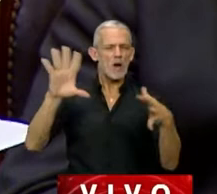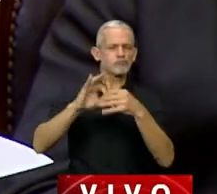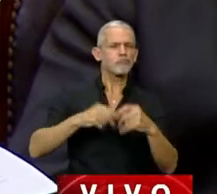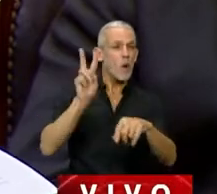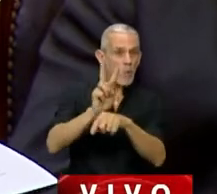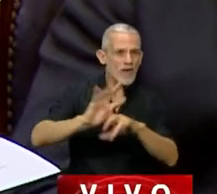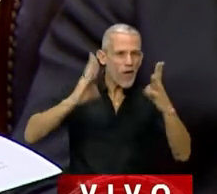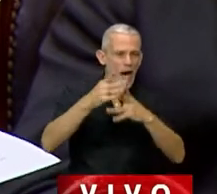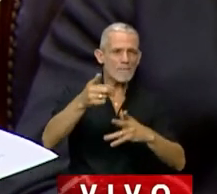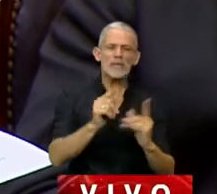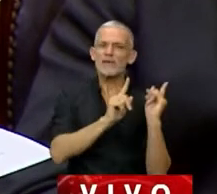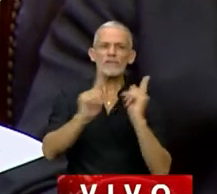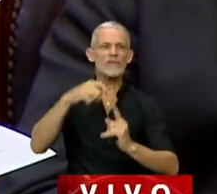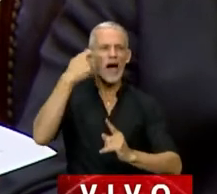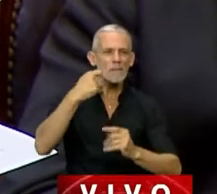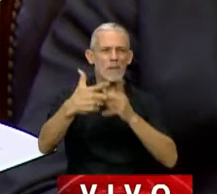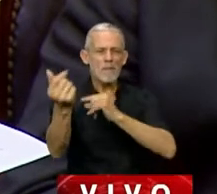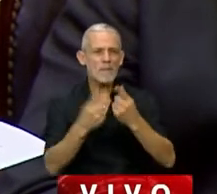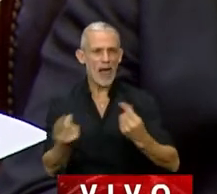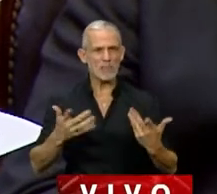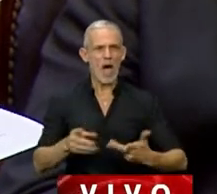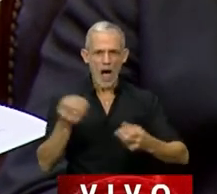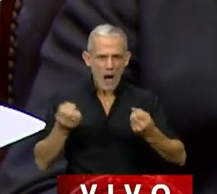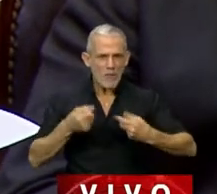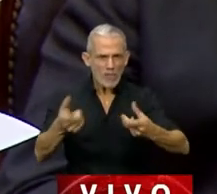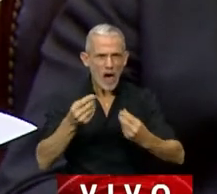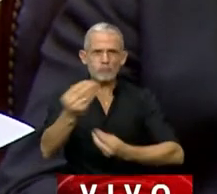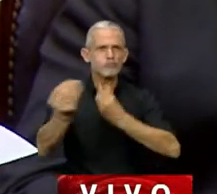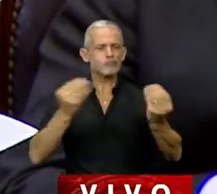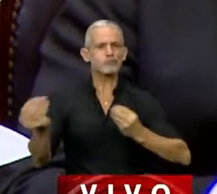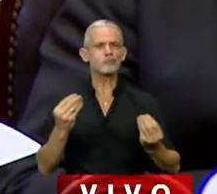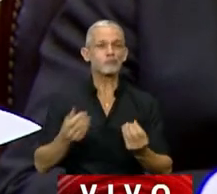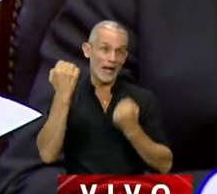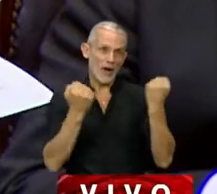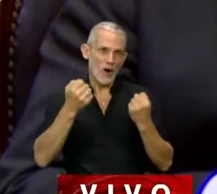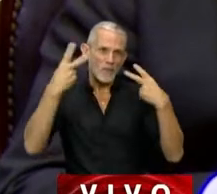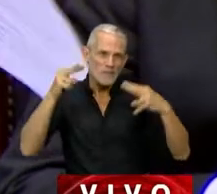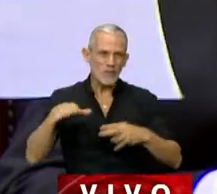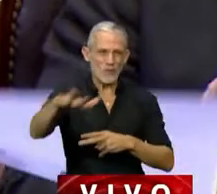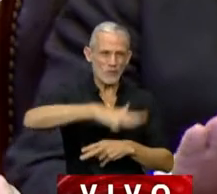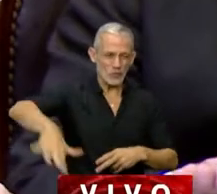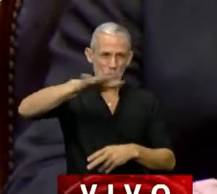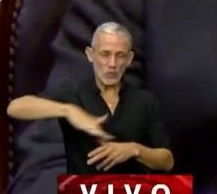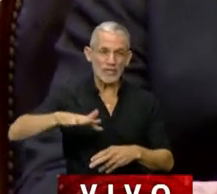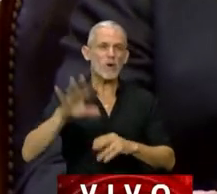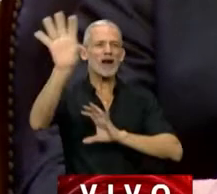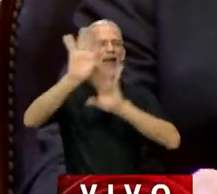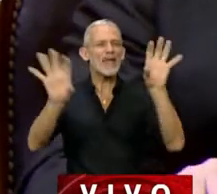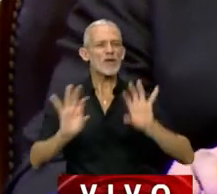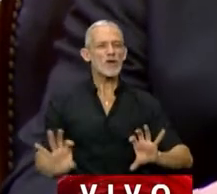protección y la conservación ambiental con la generación de oportunidades económicas sostenibles a nivel